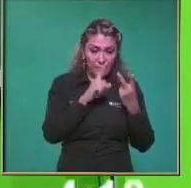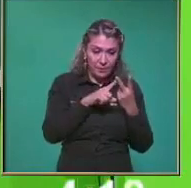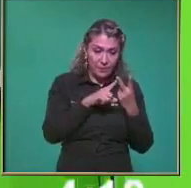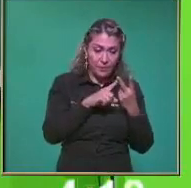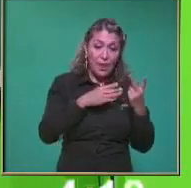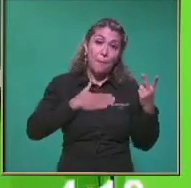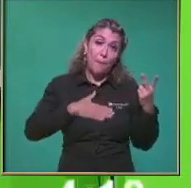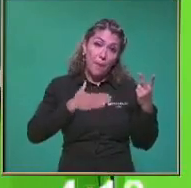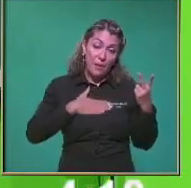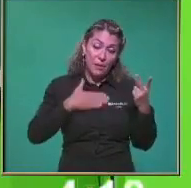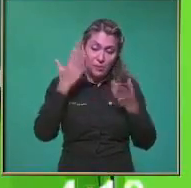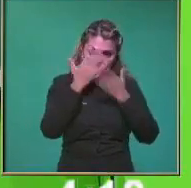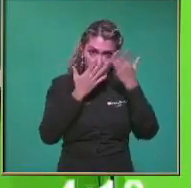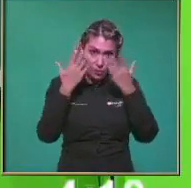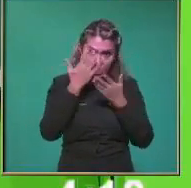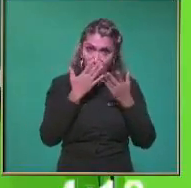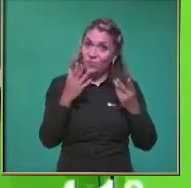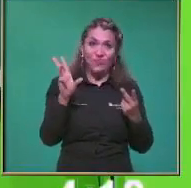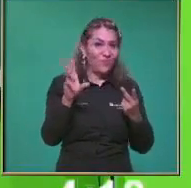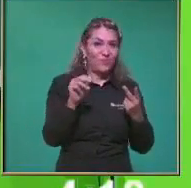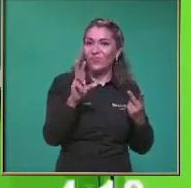baño y me lavo la cara. Error.